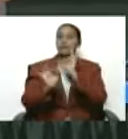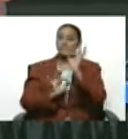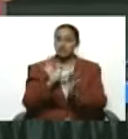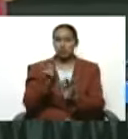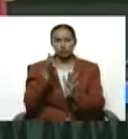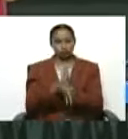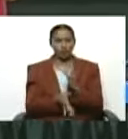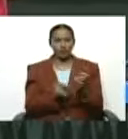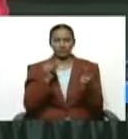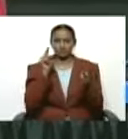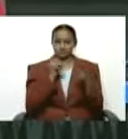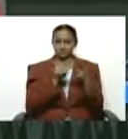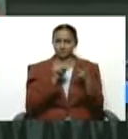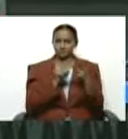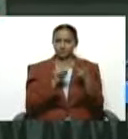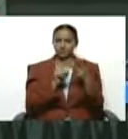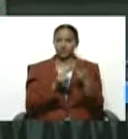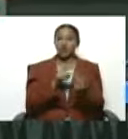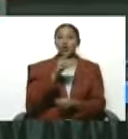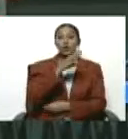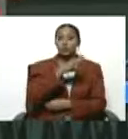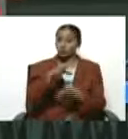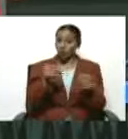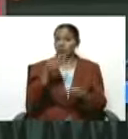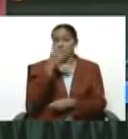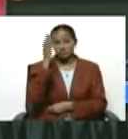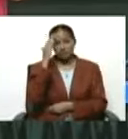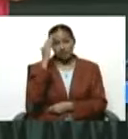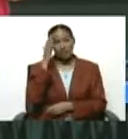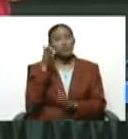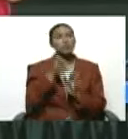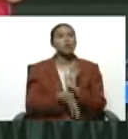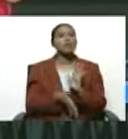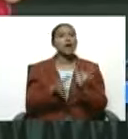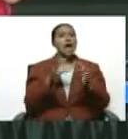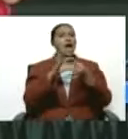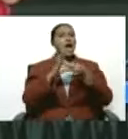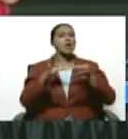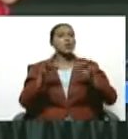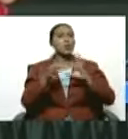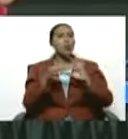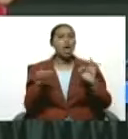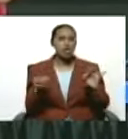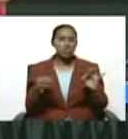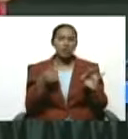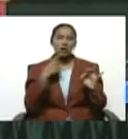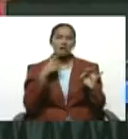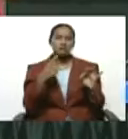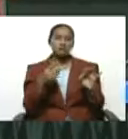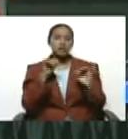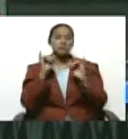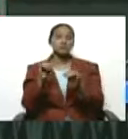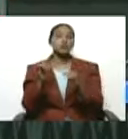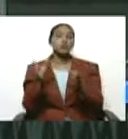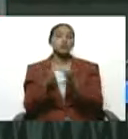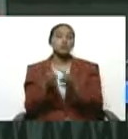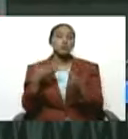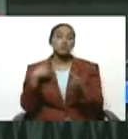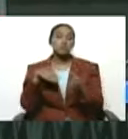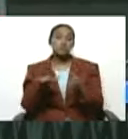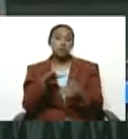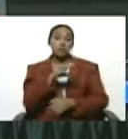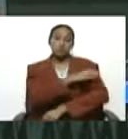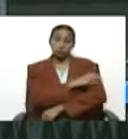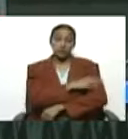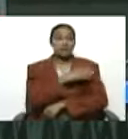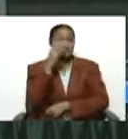Me explico. Todos sabemos el cuento de lo que va a hacer la oposición el día 28 después que el CNE dé los